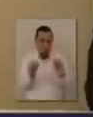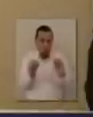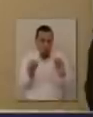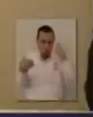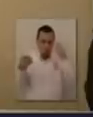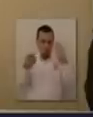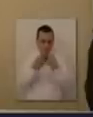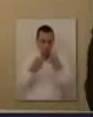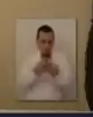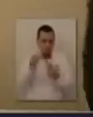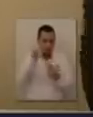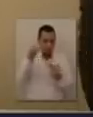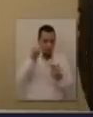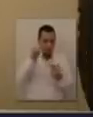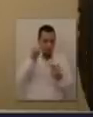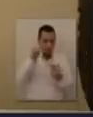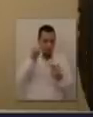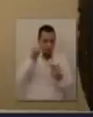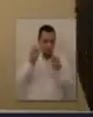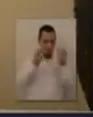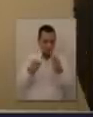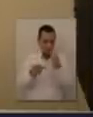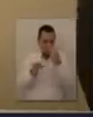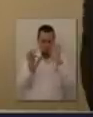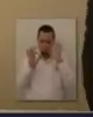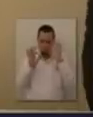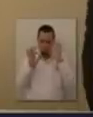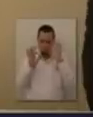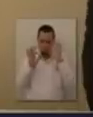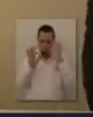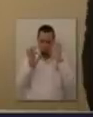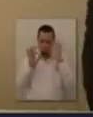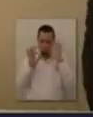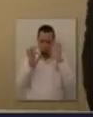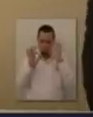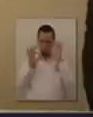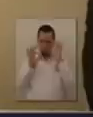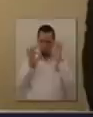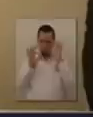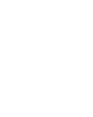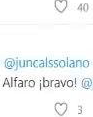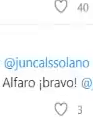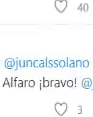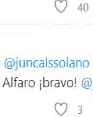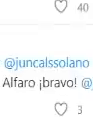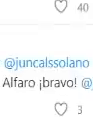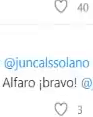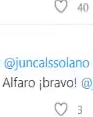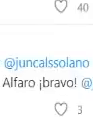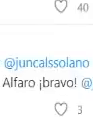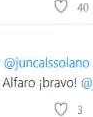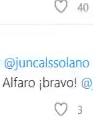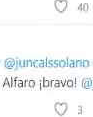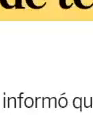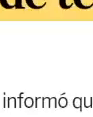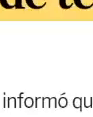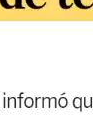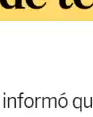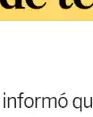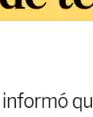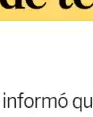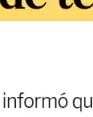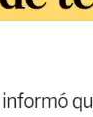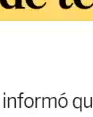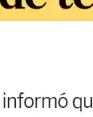en la confusión hay una por ciento cultural la prudencia ah caramba actuó con toda la prudencia vea nada más el discurso